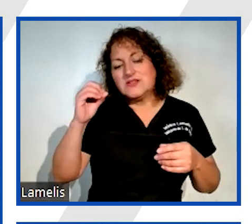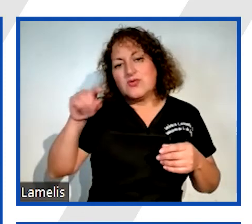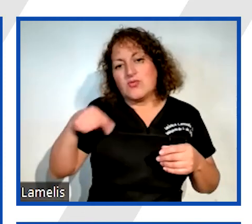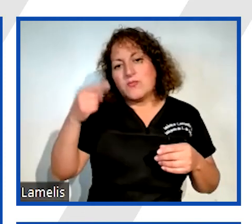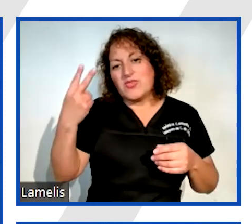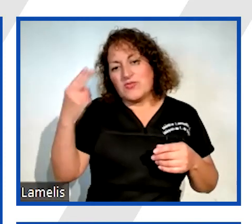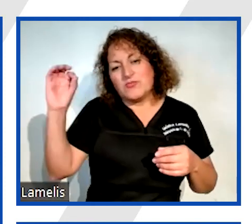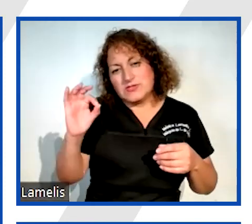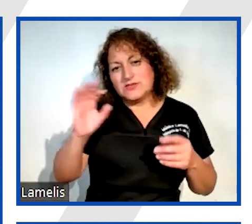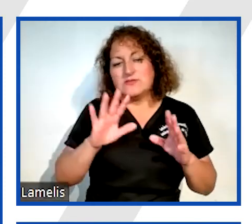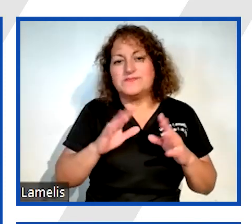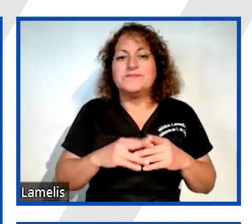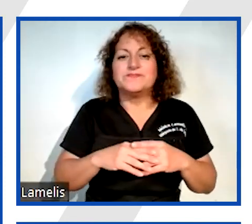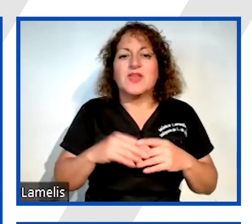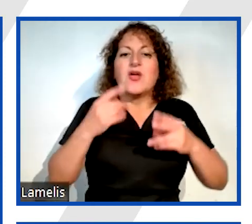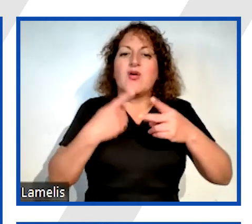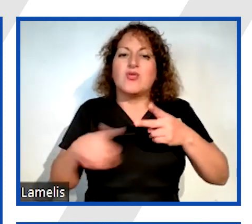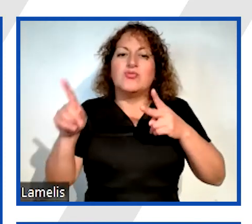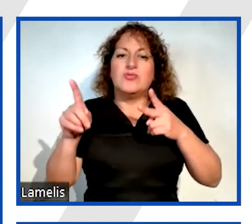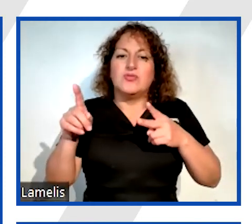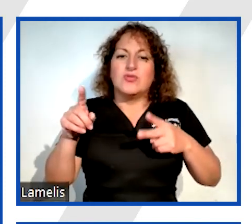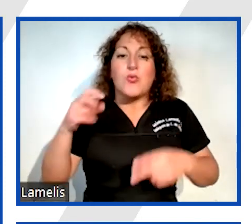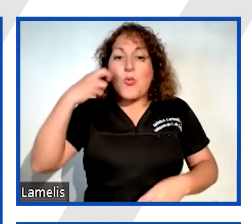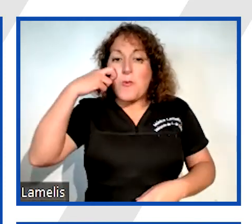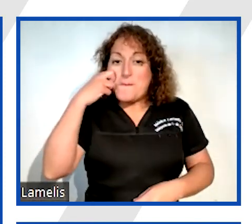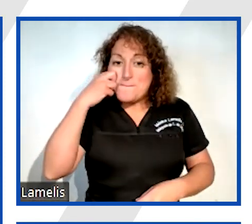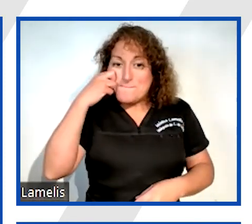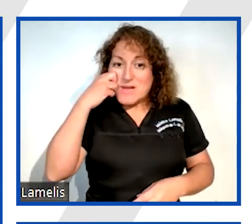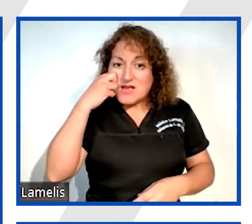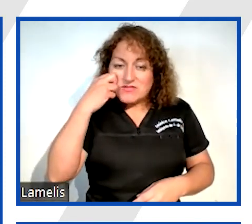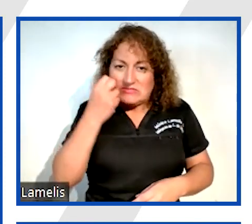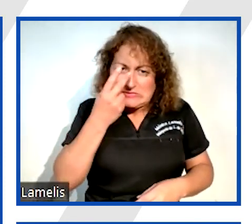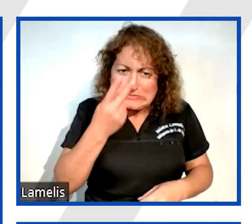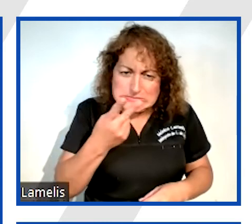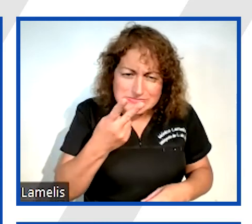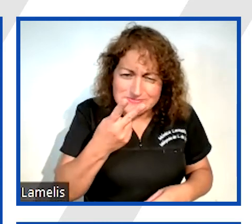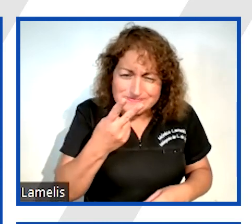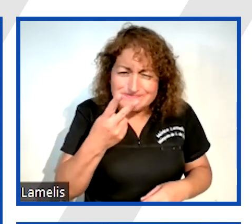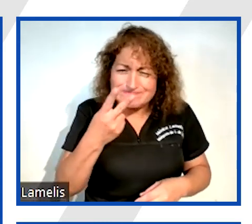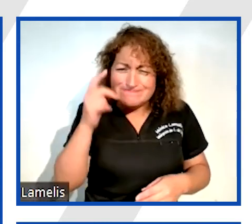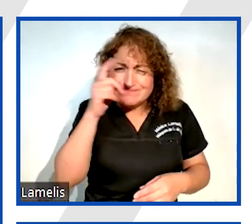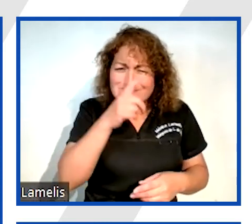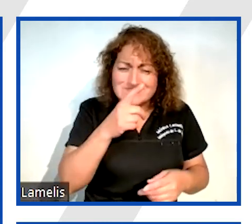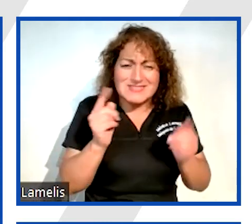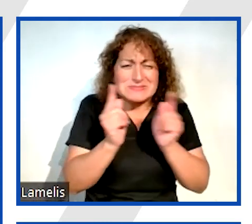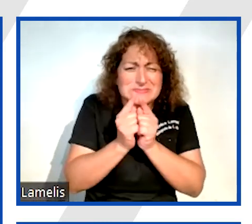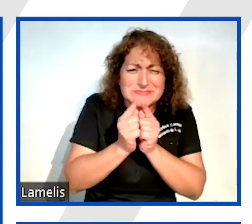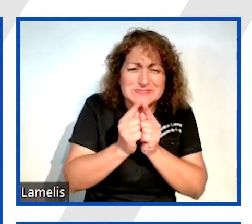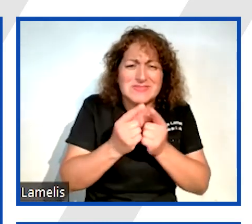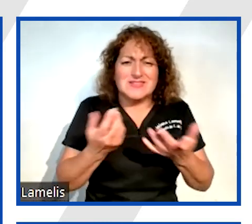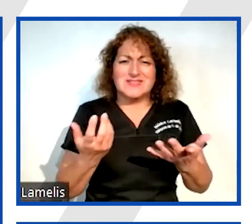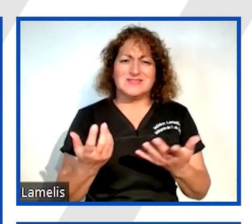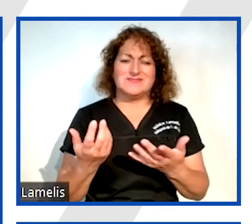con que le llamamos acá ni siquiera se ve el período no soy costa chico que si estamos comparando por miles de millones